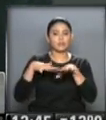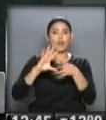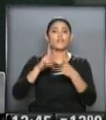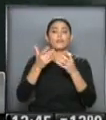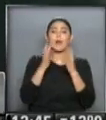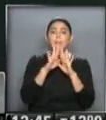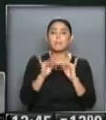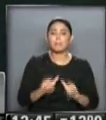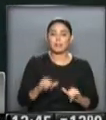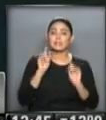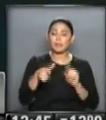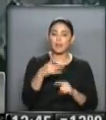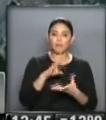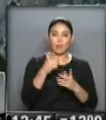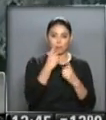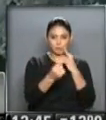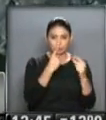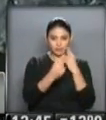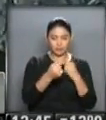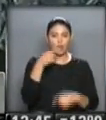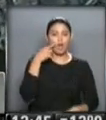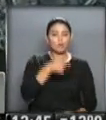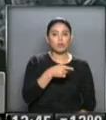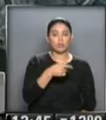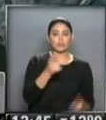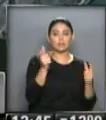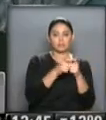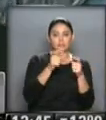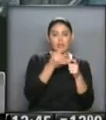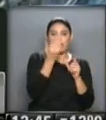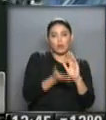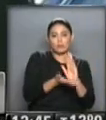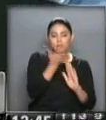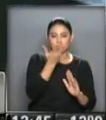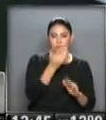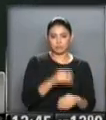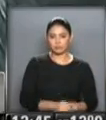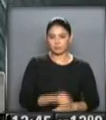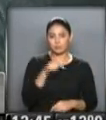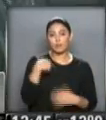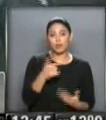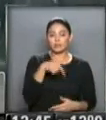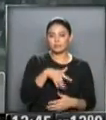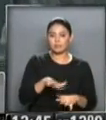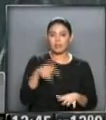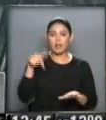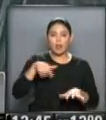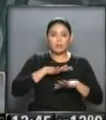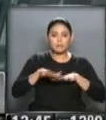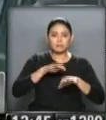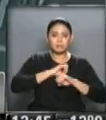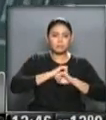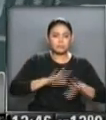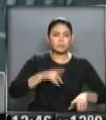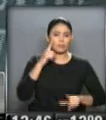Presidente Vargas en protesta también contra el alza de las tarifas de los colectivos. Este sería el motivo que desencadenó